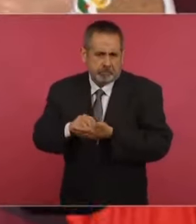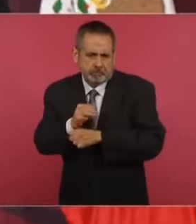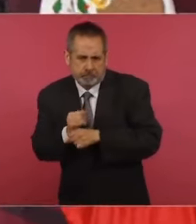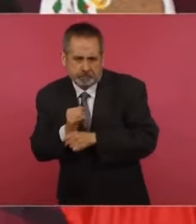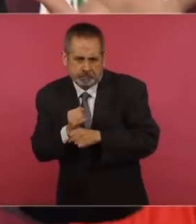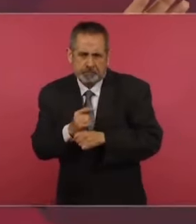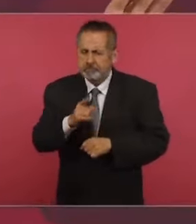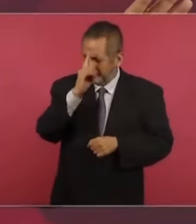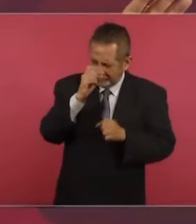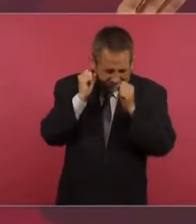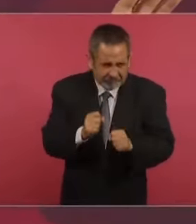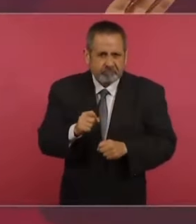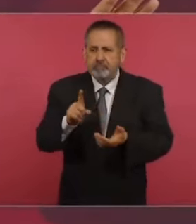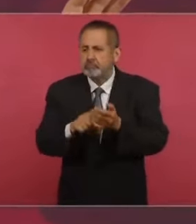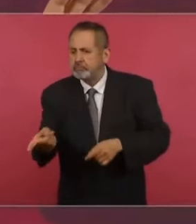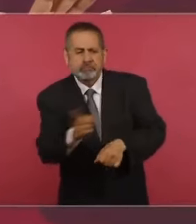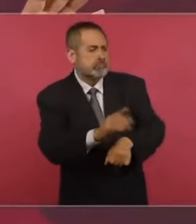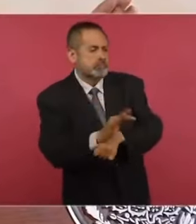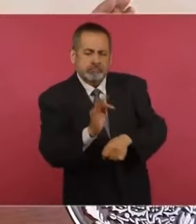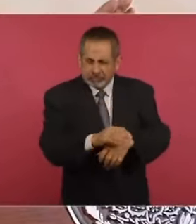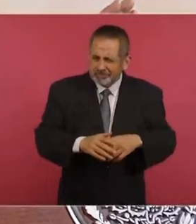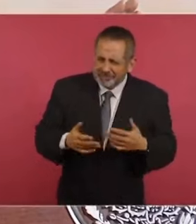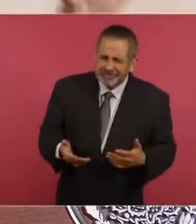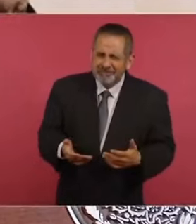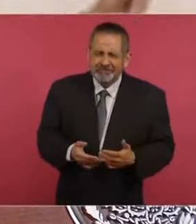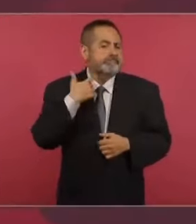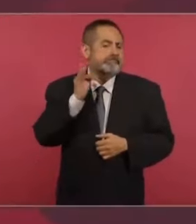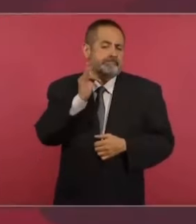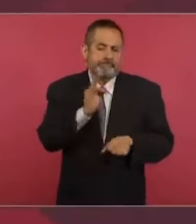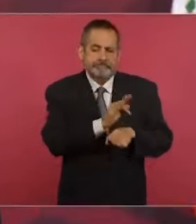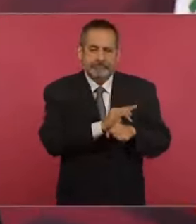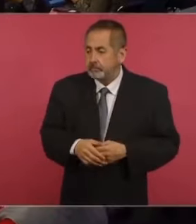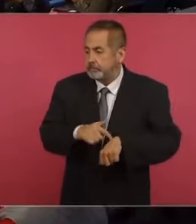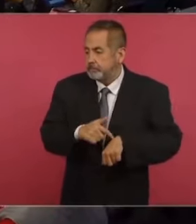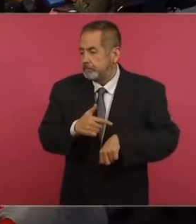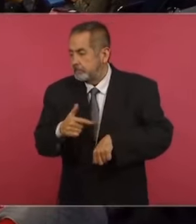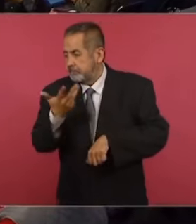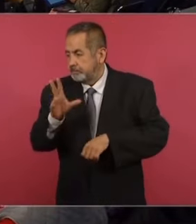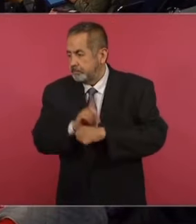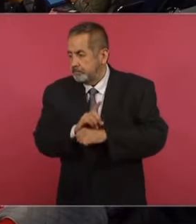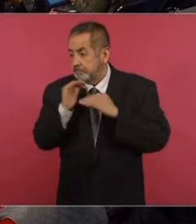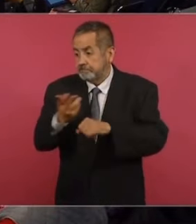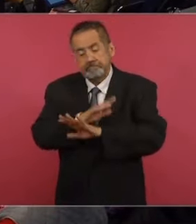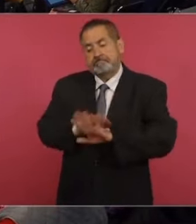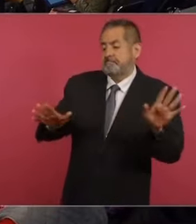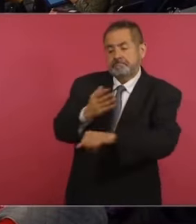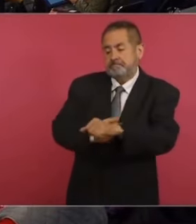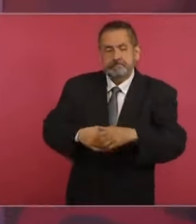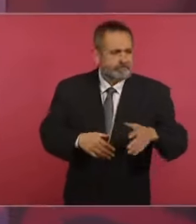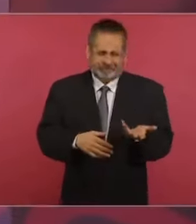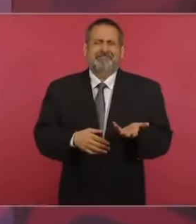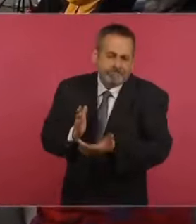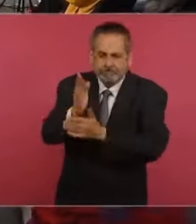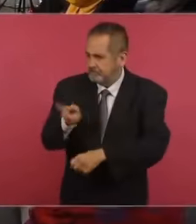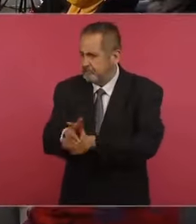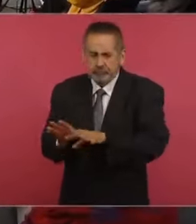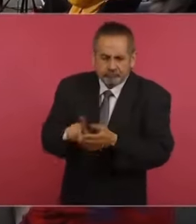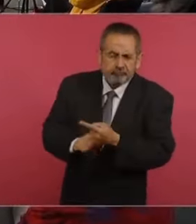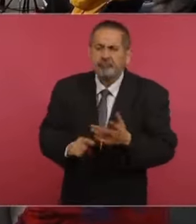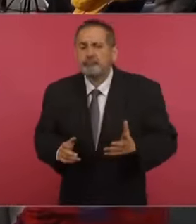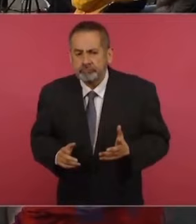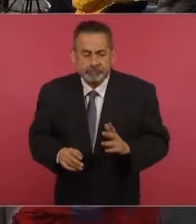Pero sin duda hubo protección. ¿Cómo la había para el procurador? A mí me llamó mucho la atención porque hasta los del GEI me reclamaron. ¿Y